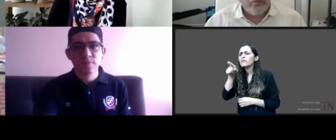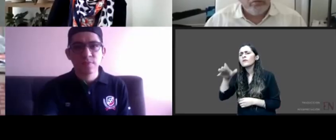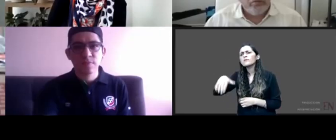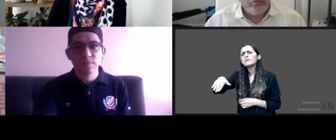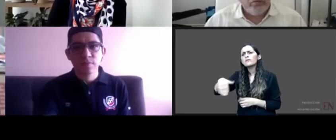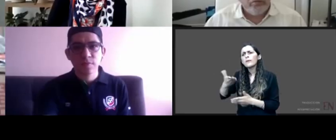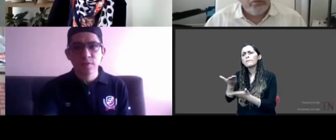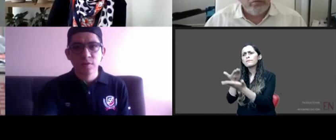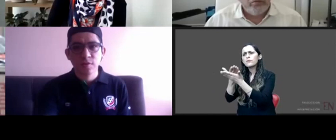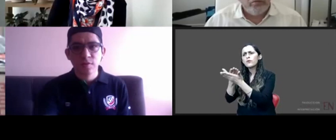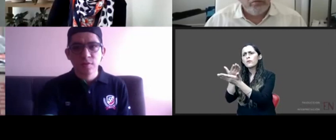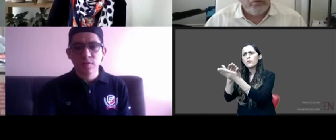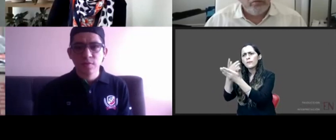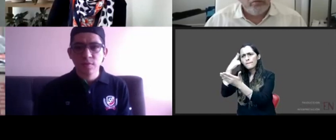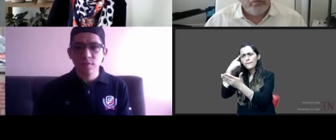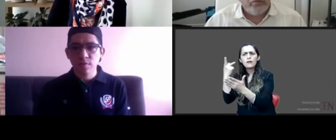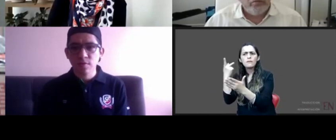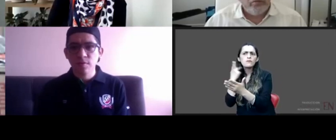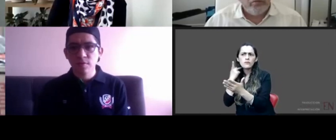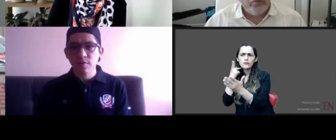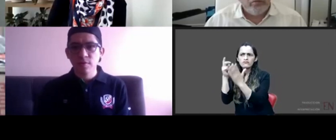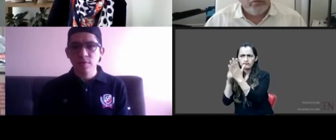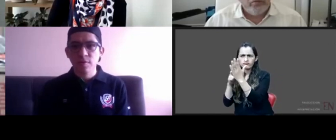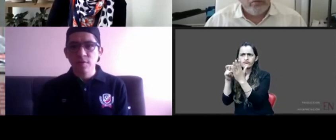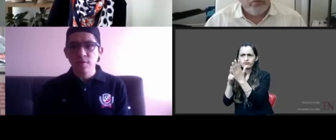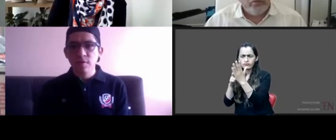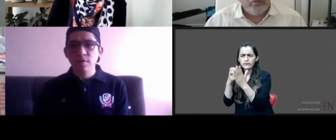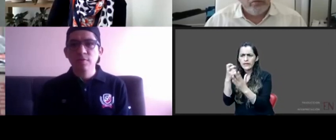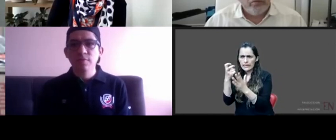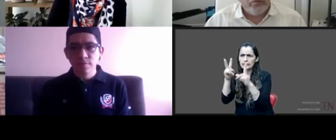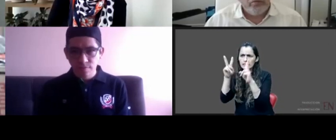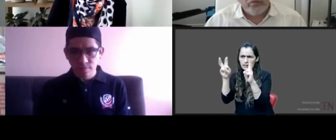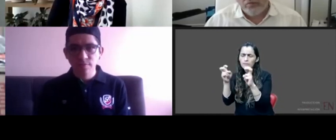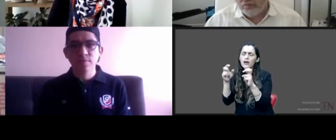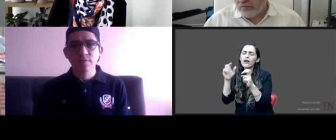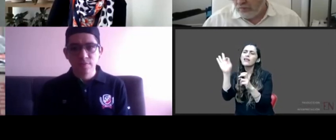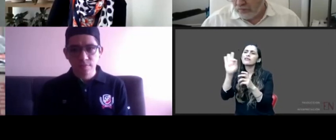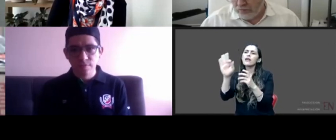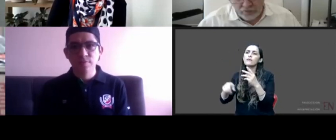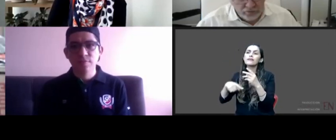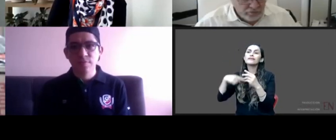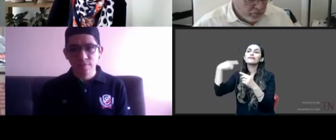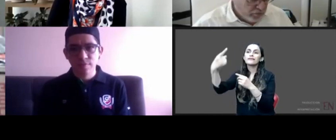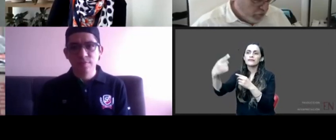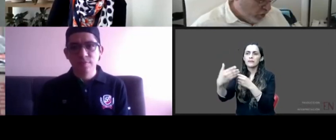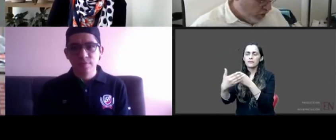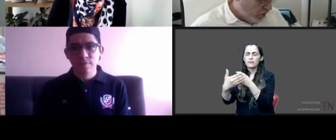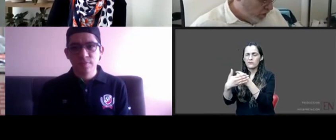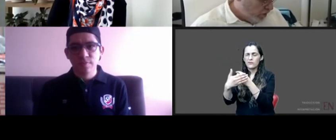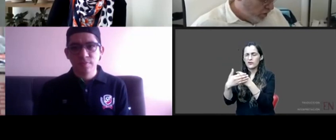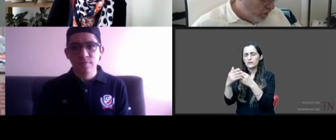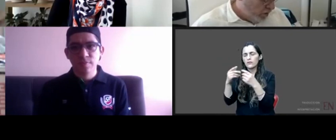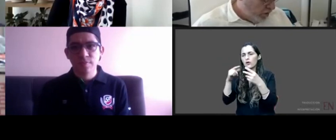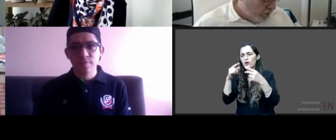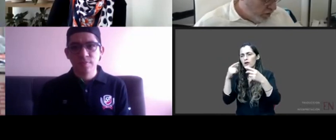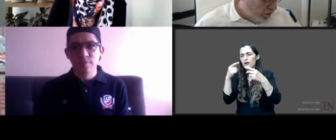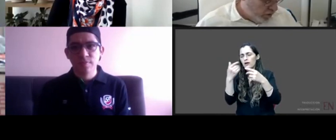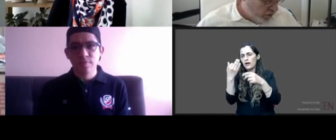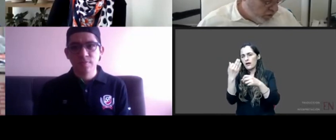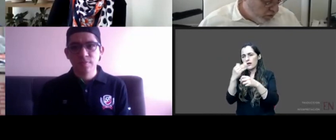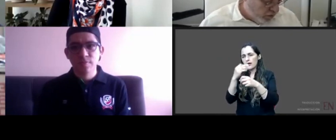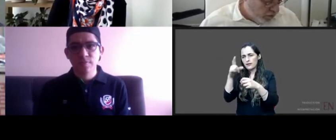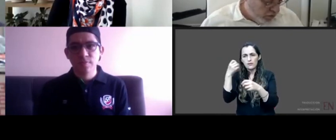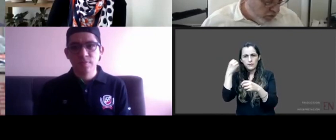nos va a tocar mucho ahorita en la segunda ronda poder ir hablando sobre qué hacer, hacia dónde ir. La audiencia también